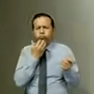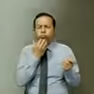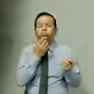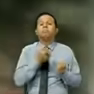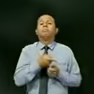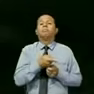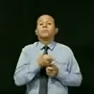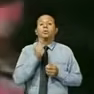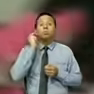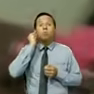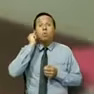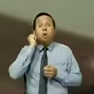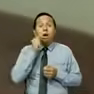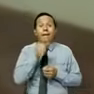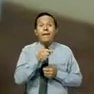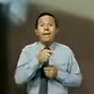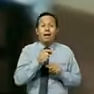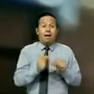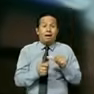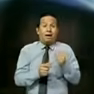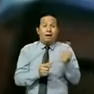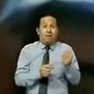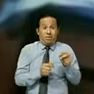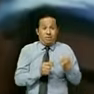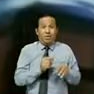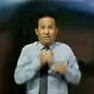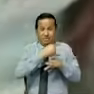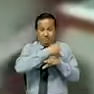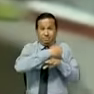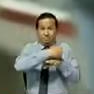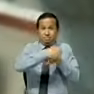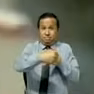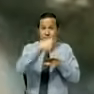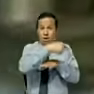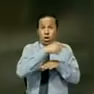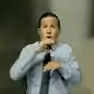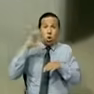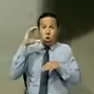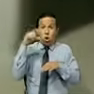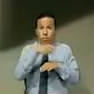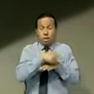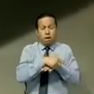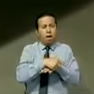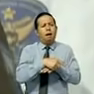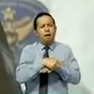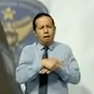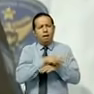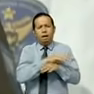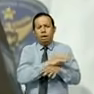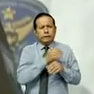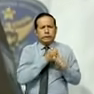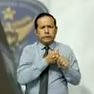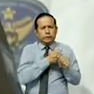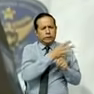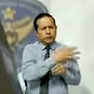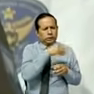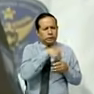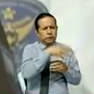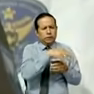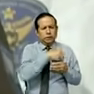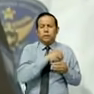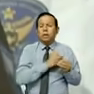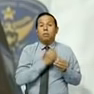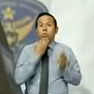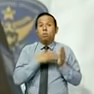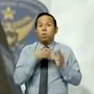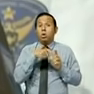supuestamente movía desde la frontera norte la droga hasta la capital. Era la única ajena al clan familiar. Que constantemente realizaba sus